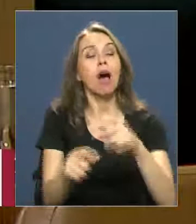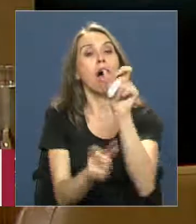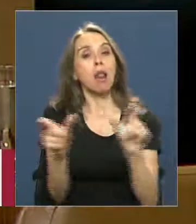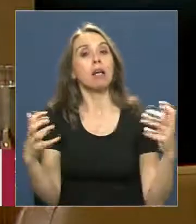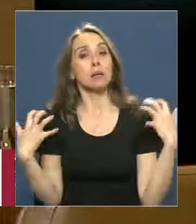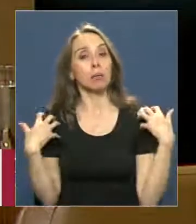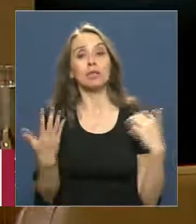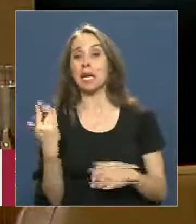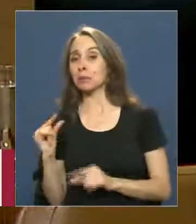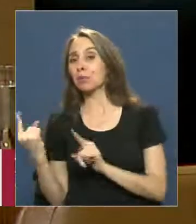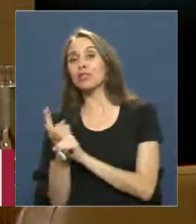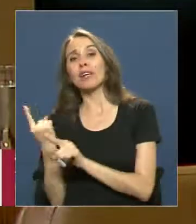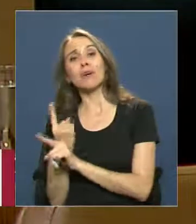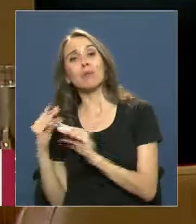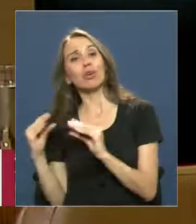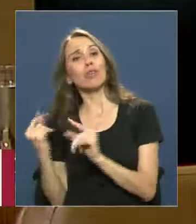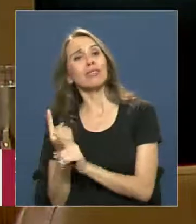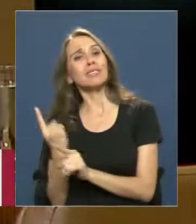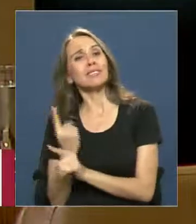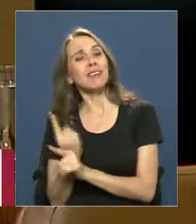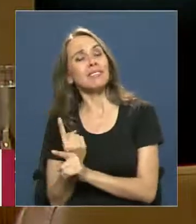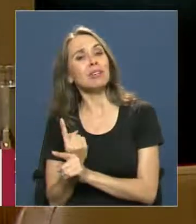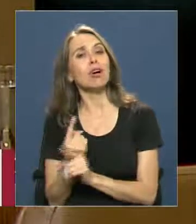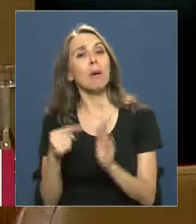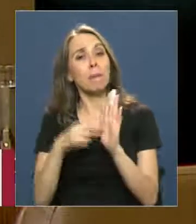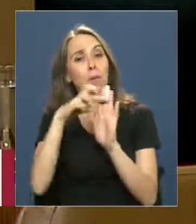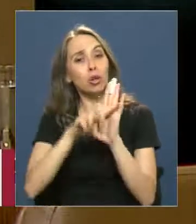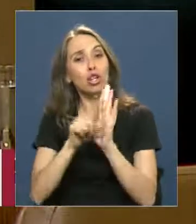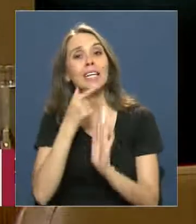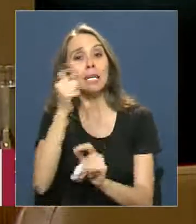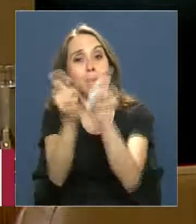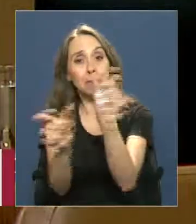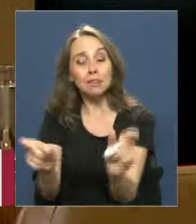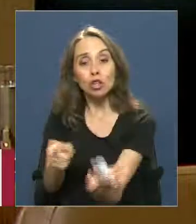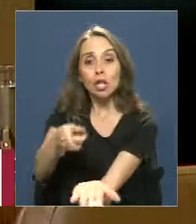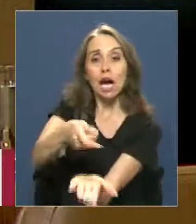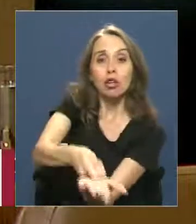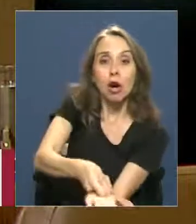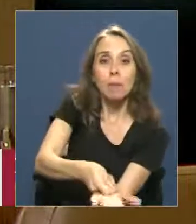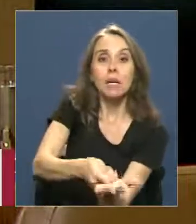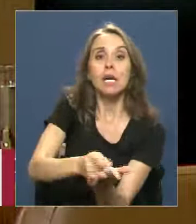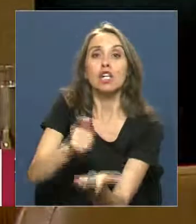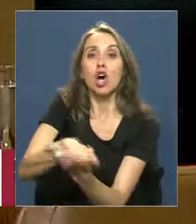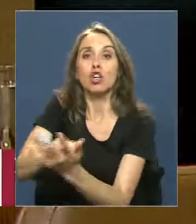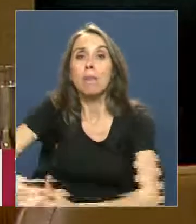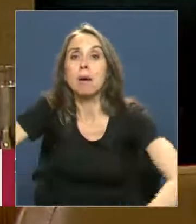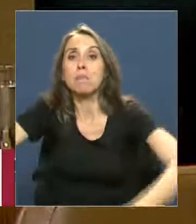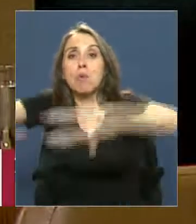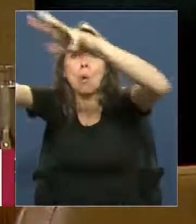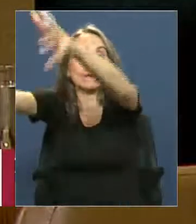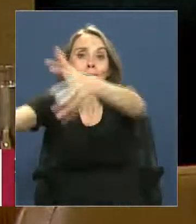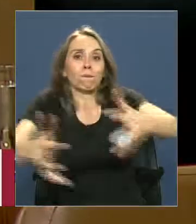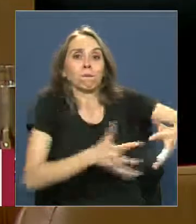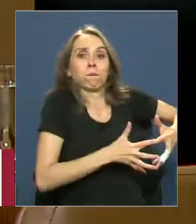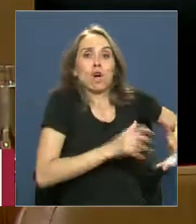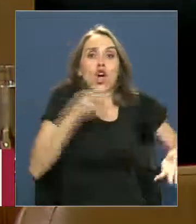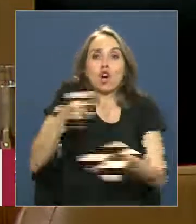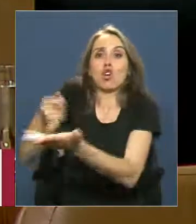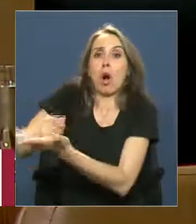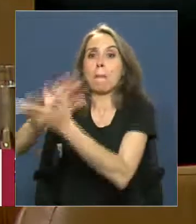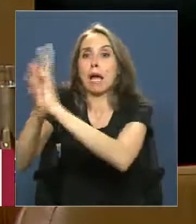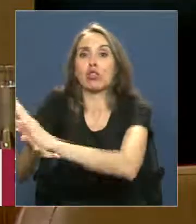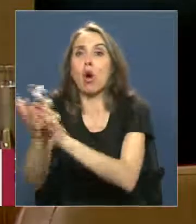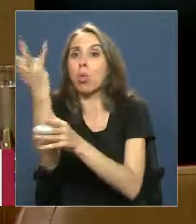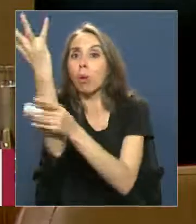algún rato, también lo que busca es que los compradores no acaparen con todos los productos. Yo creo que es